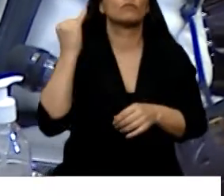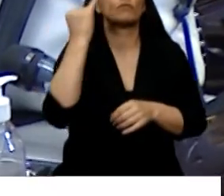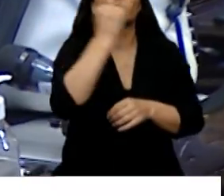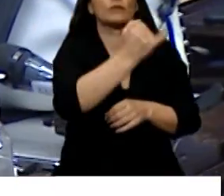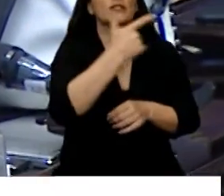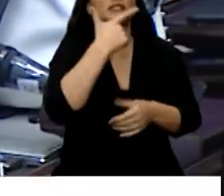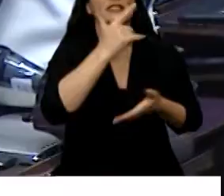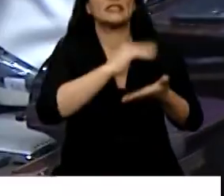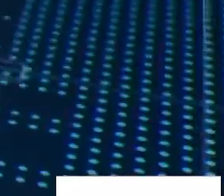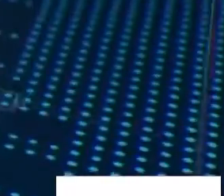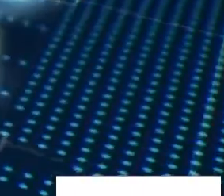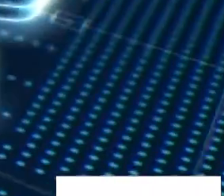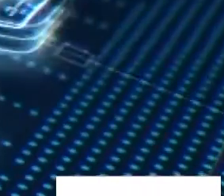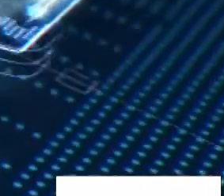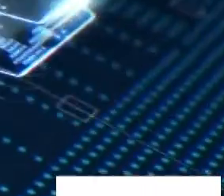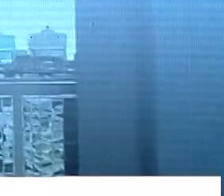Senado.